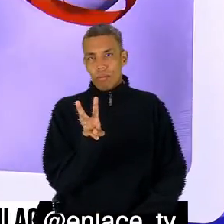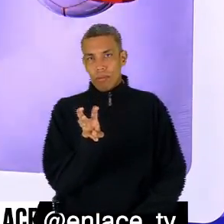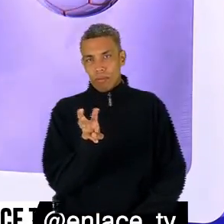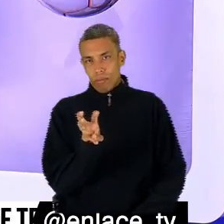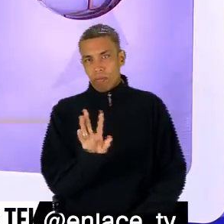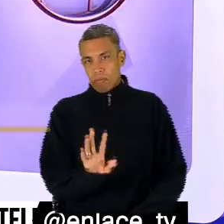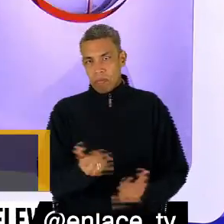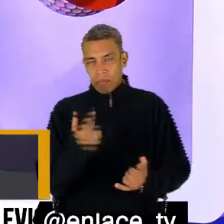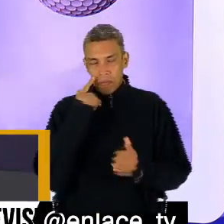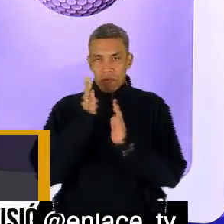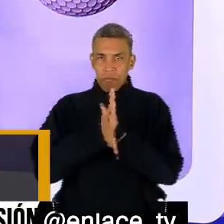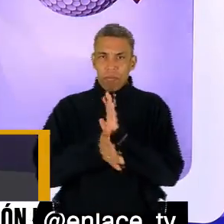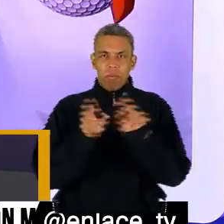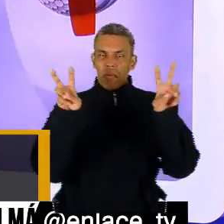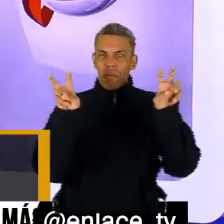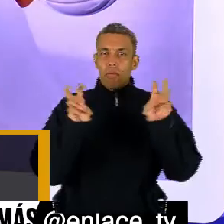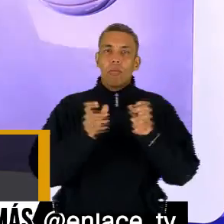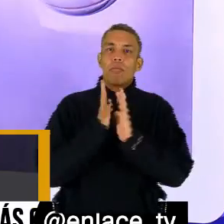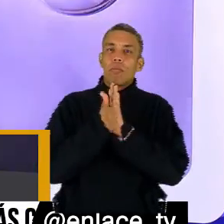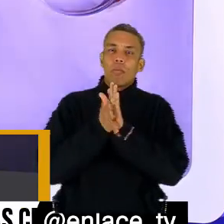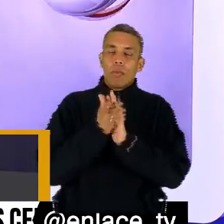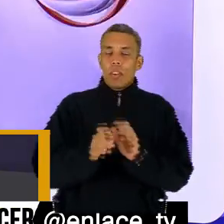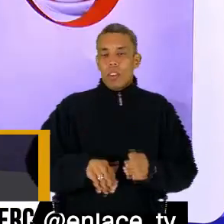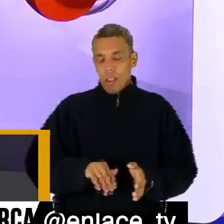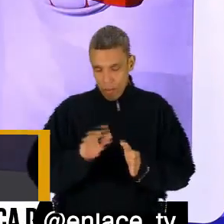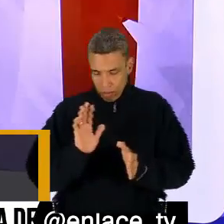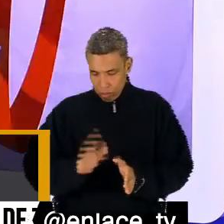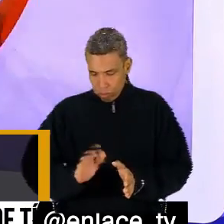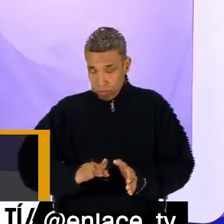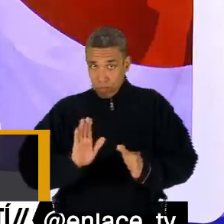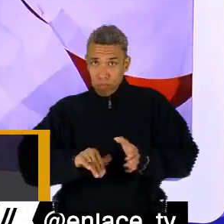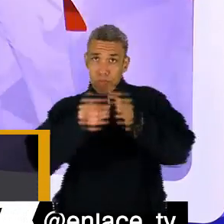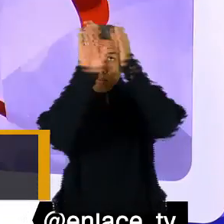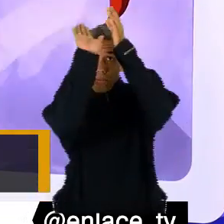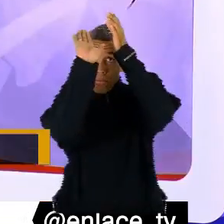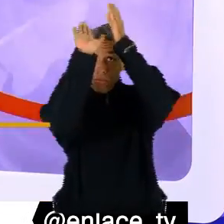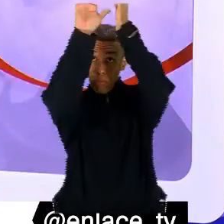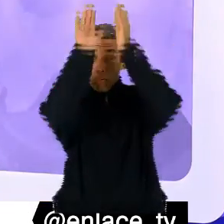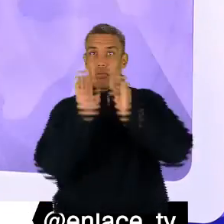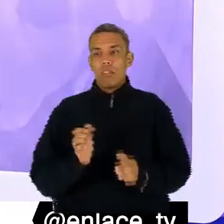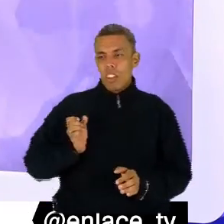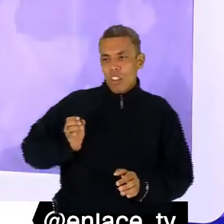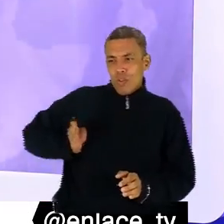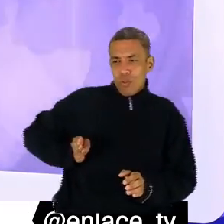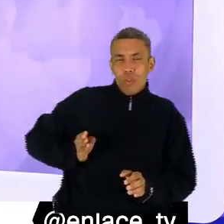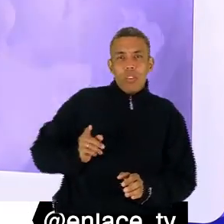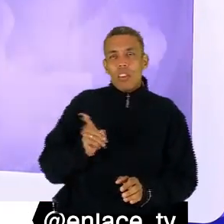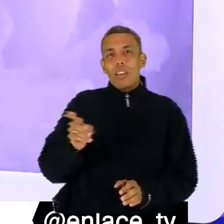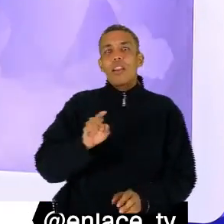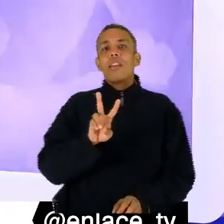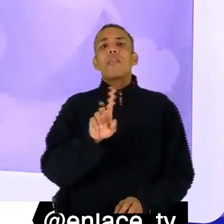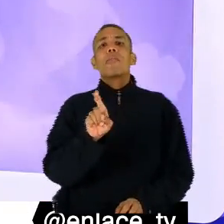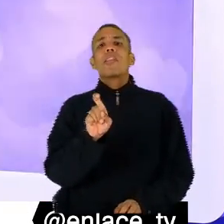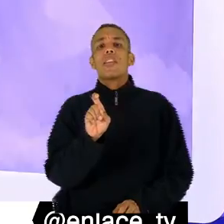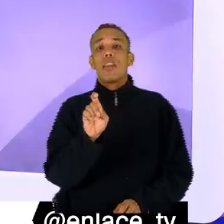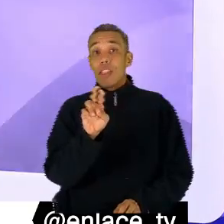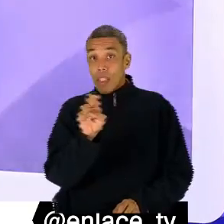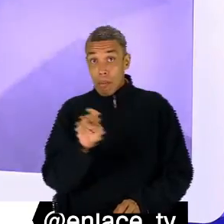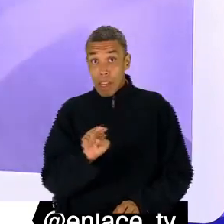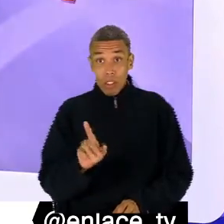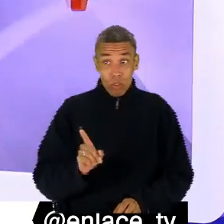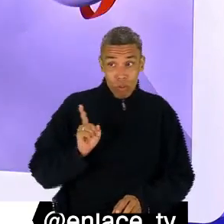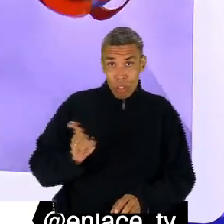porque el club 26 de marzo se prepara para participar este fin de semana en el torneo departamental, torneo que dará cupo al